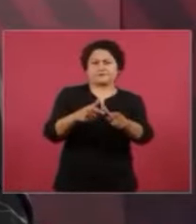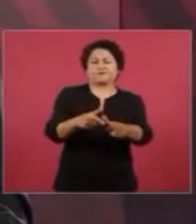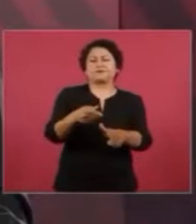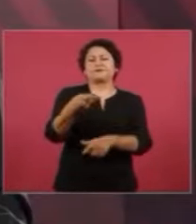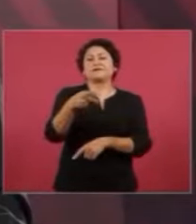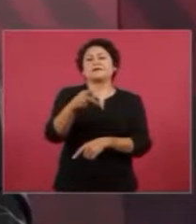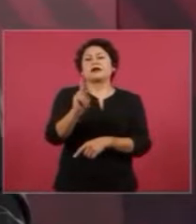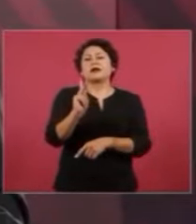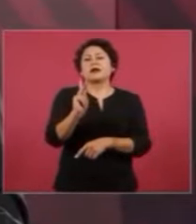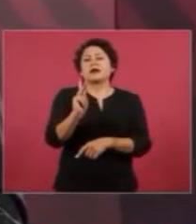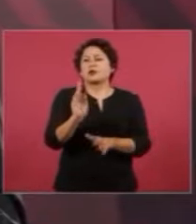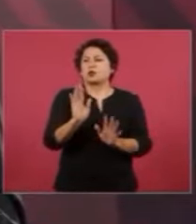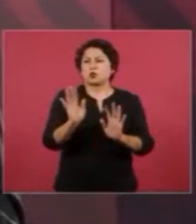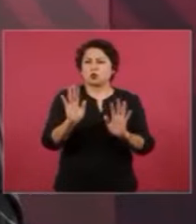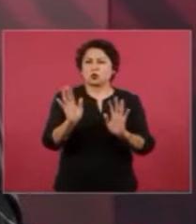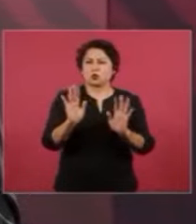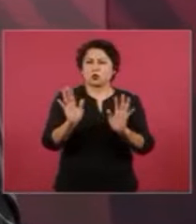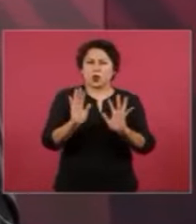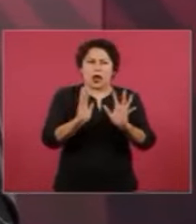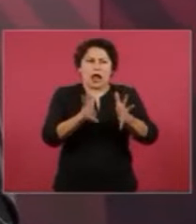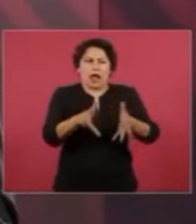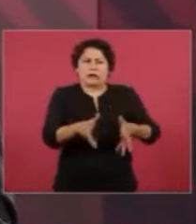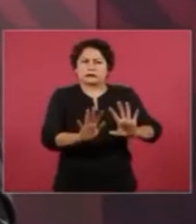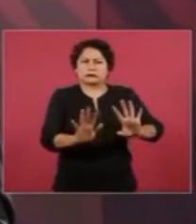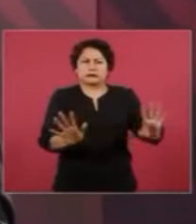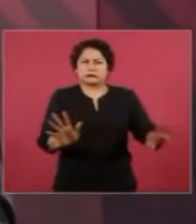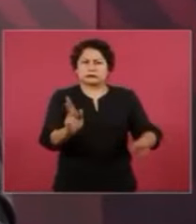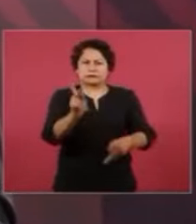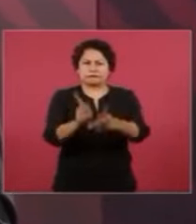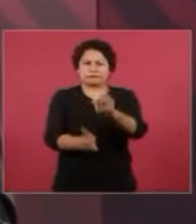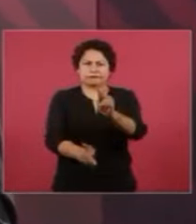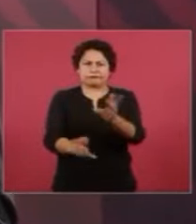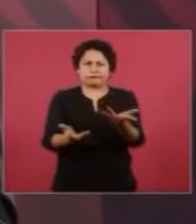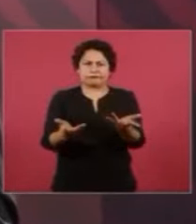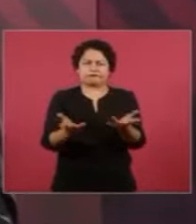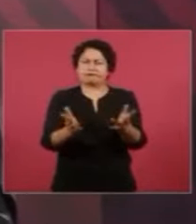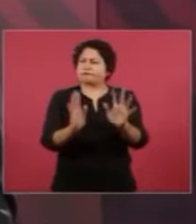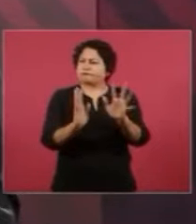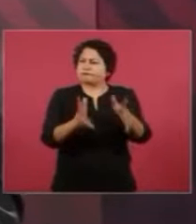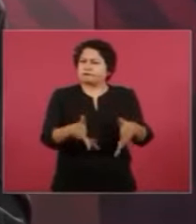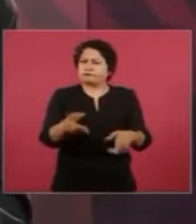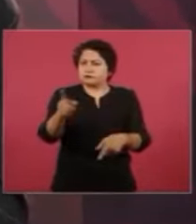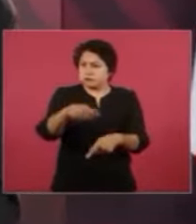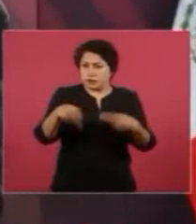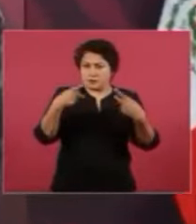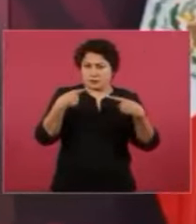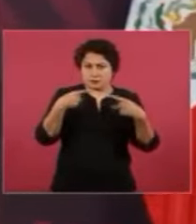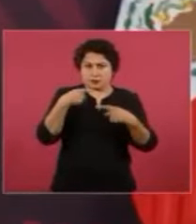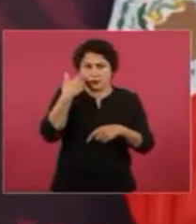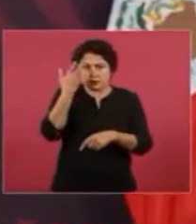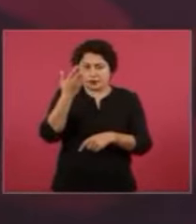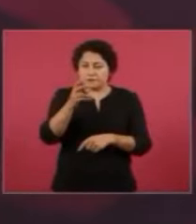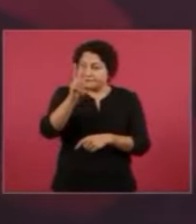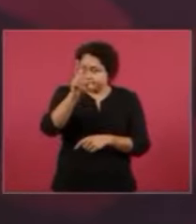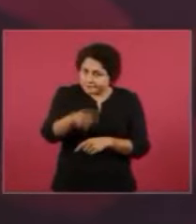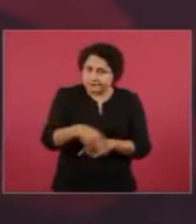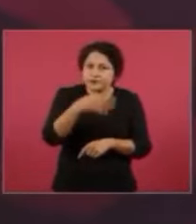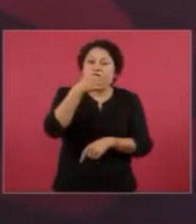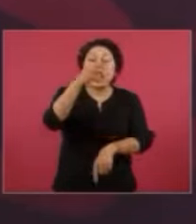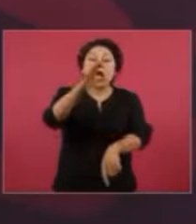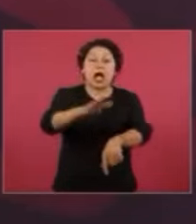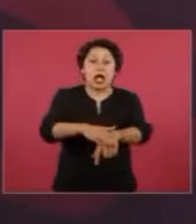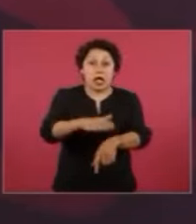no no activas o sea para que quien quiera sí y de una vez lo digo van a estar este